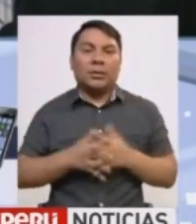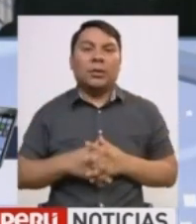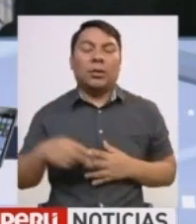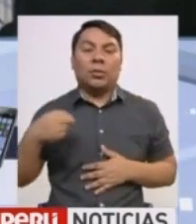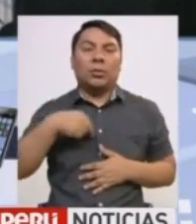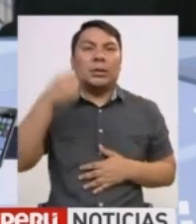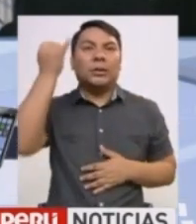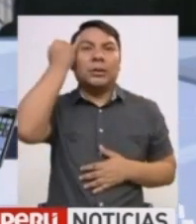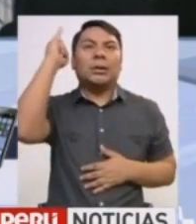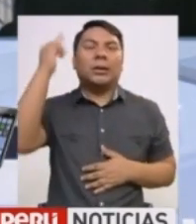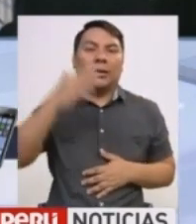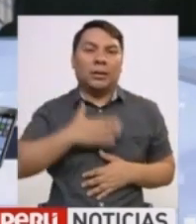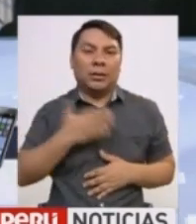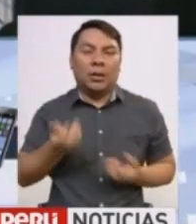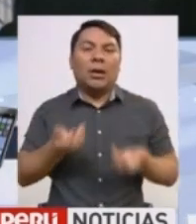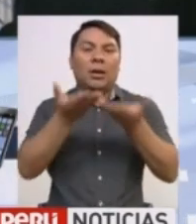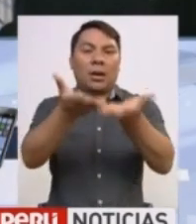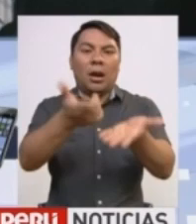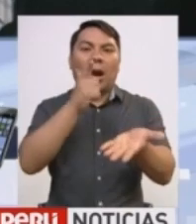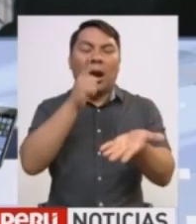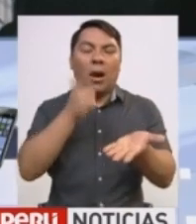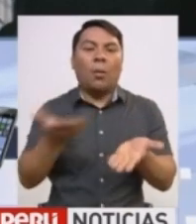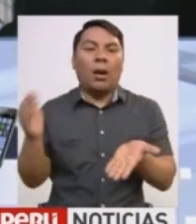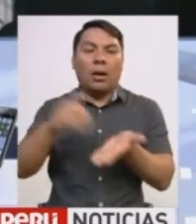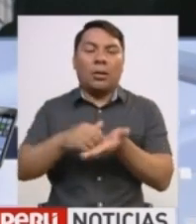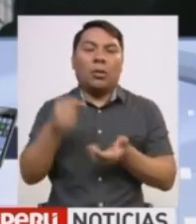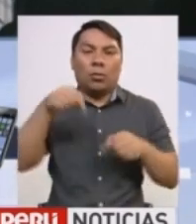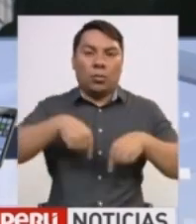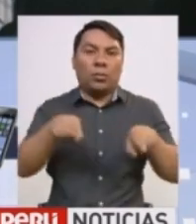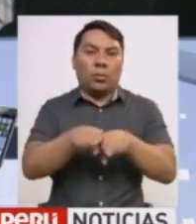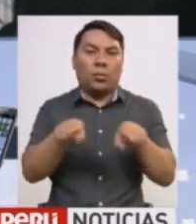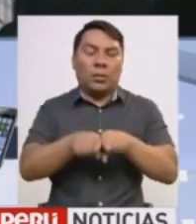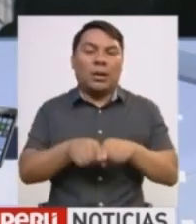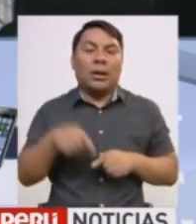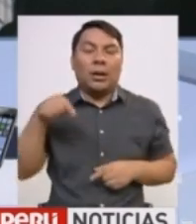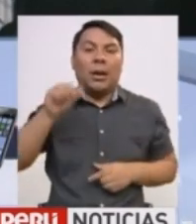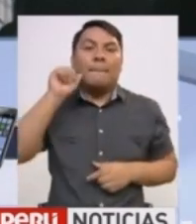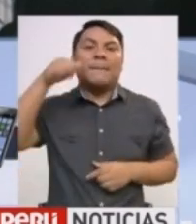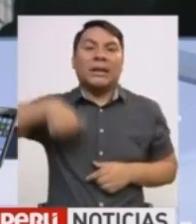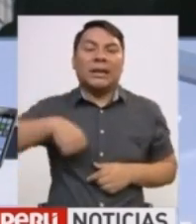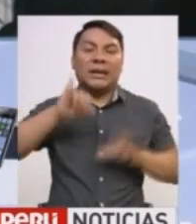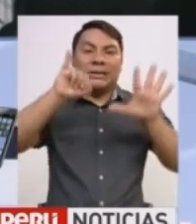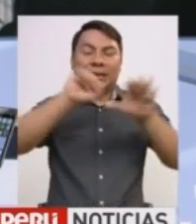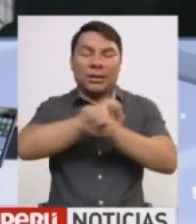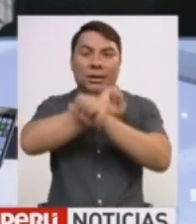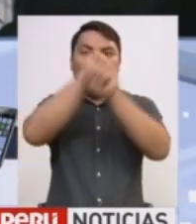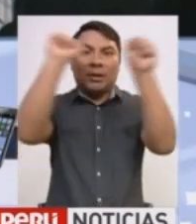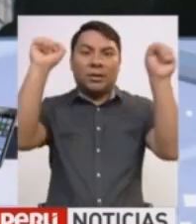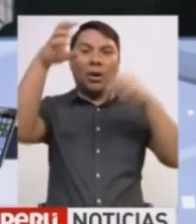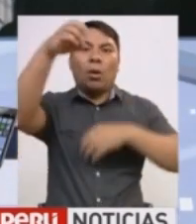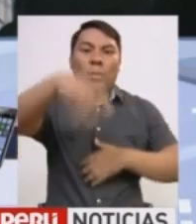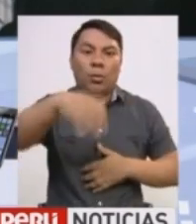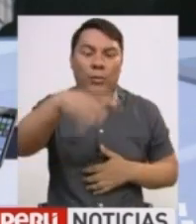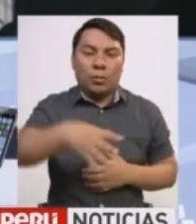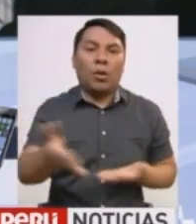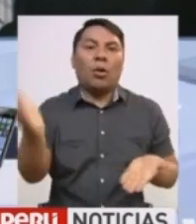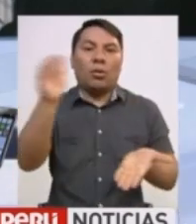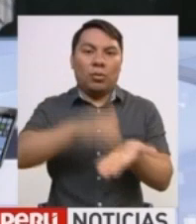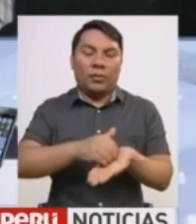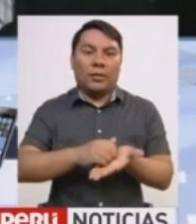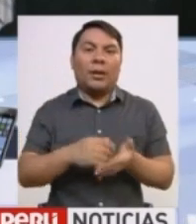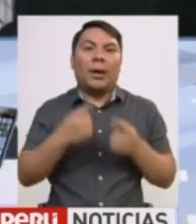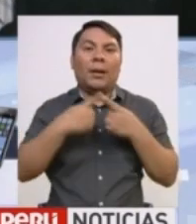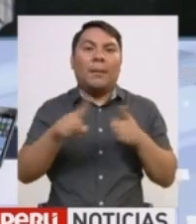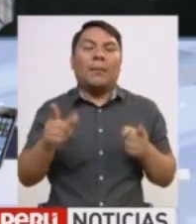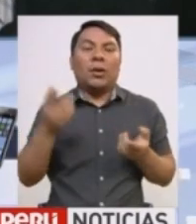nuestra idea es comenzar el abastecimiento como el día de hoy, a partir de las 6 de la mañana, y ojalá pudiéramos garantizar